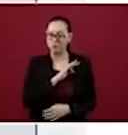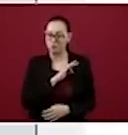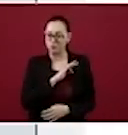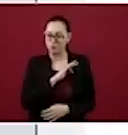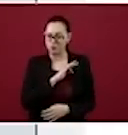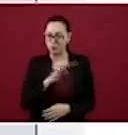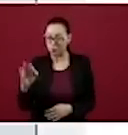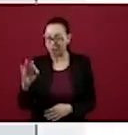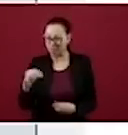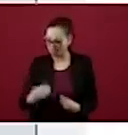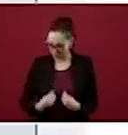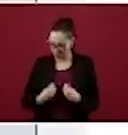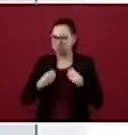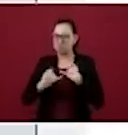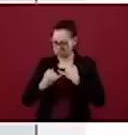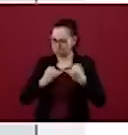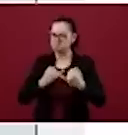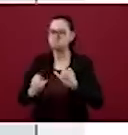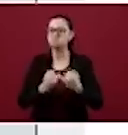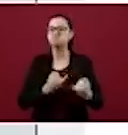arriesgar hasta la vida.